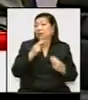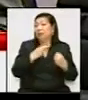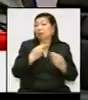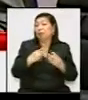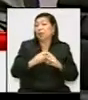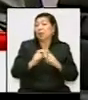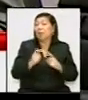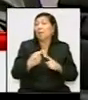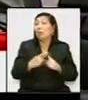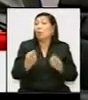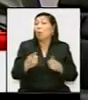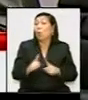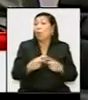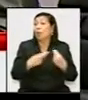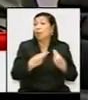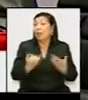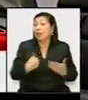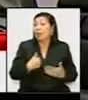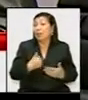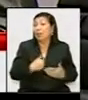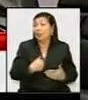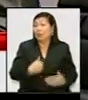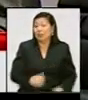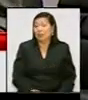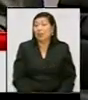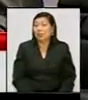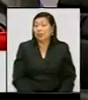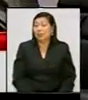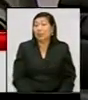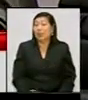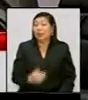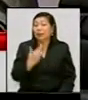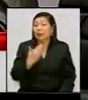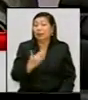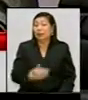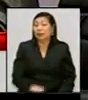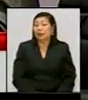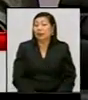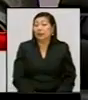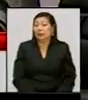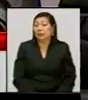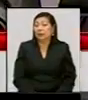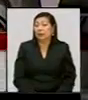del Congreso, pero cuando esta responsabilidad del mismo Ejecutivo. Gracias, presidente.